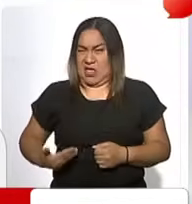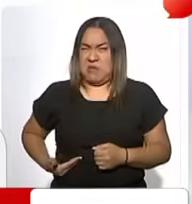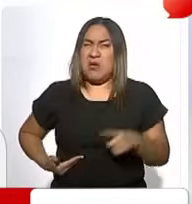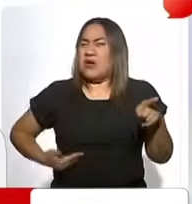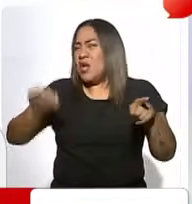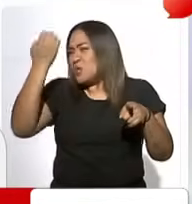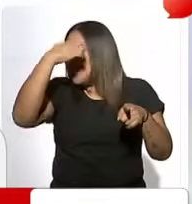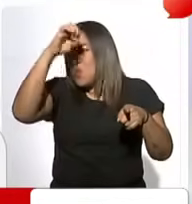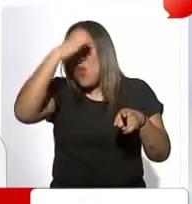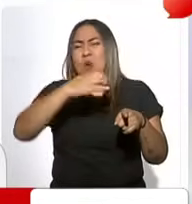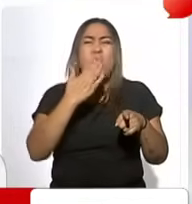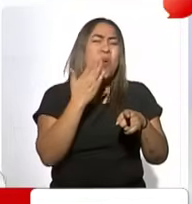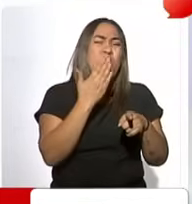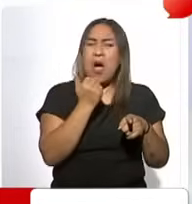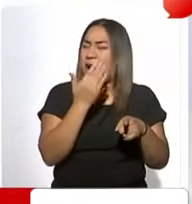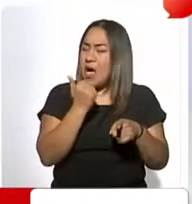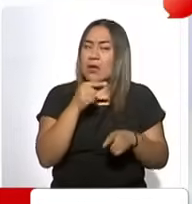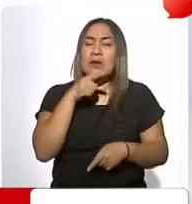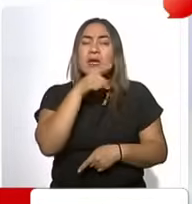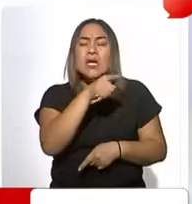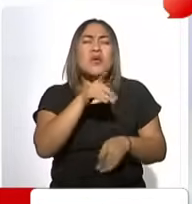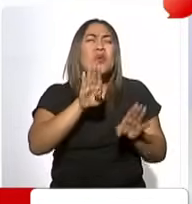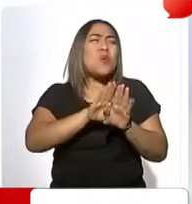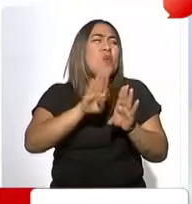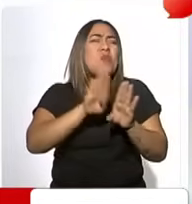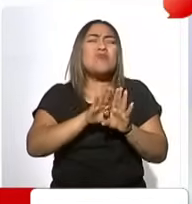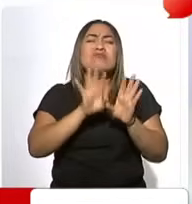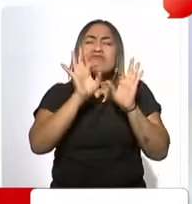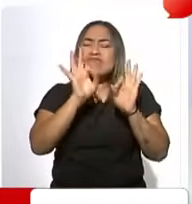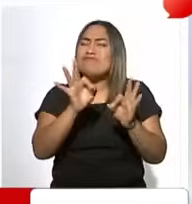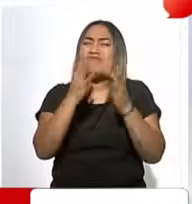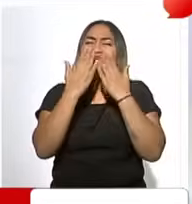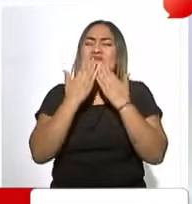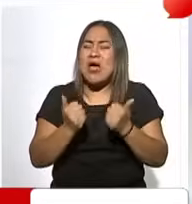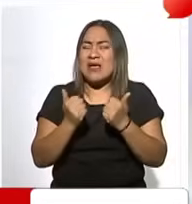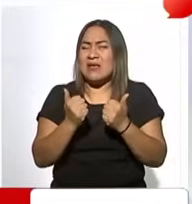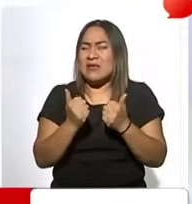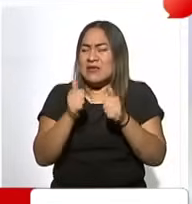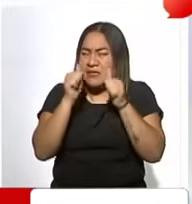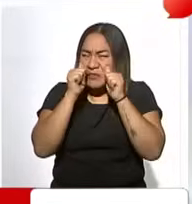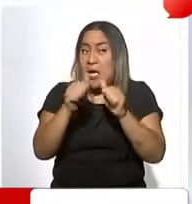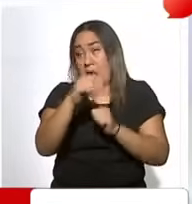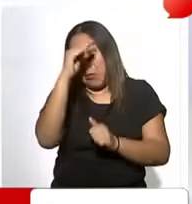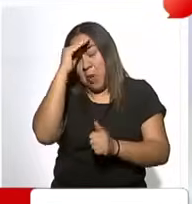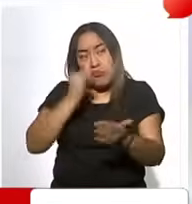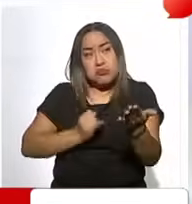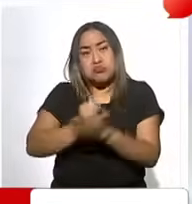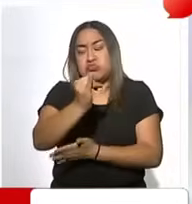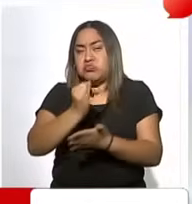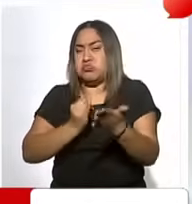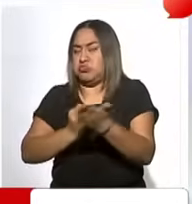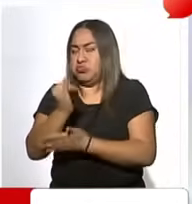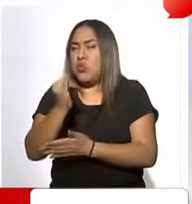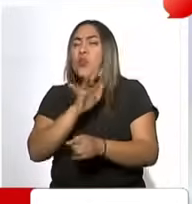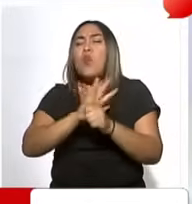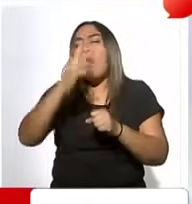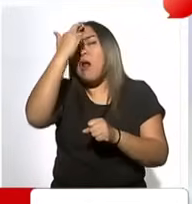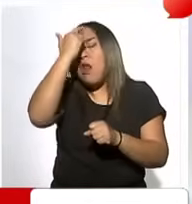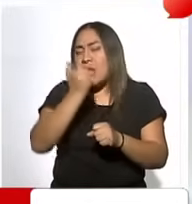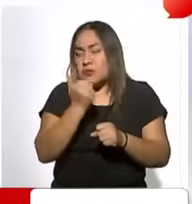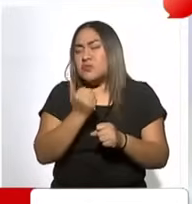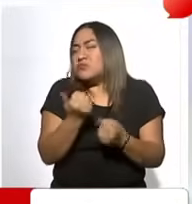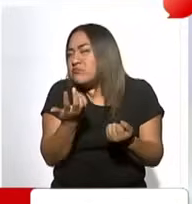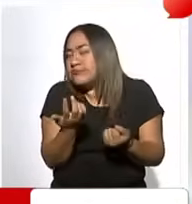inexperto además bajo una torpeza diplomática llega a tomar una decisión así Si no es por varios factores